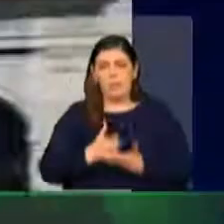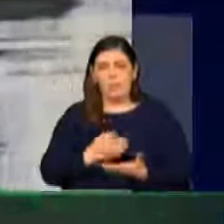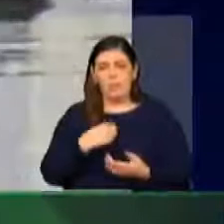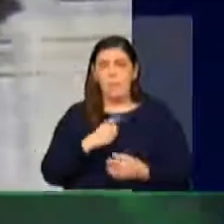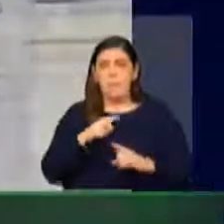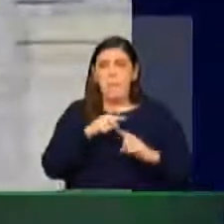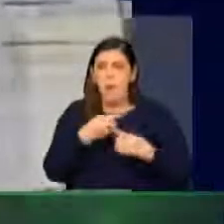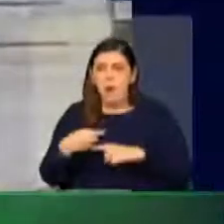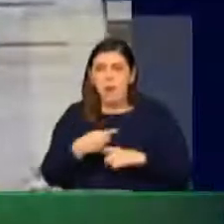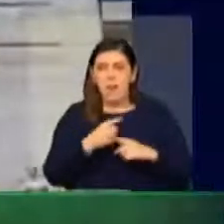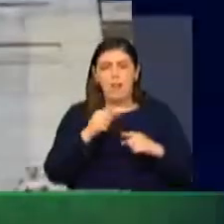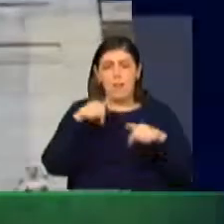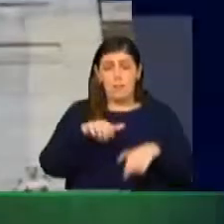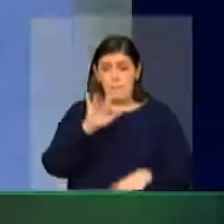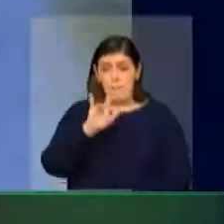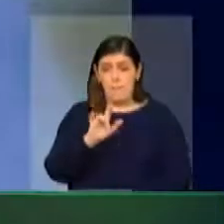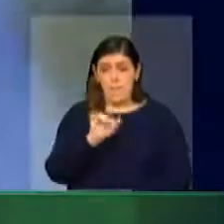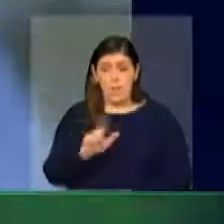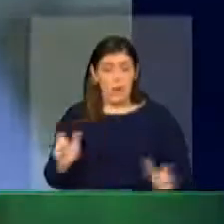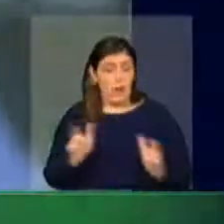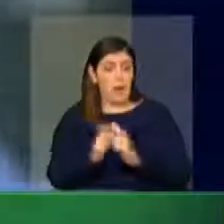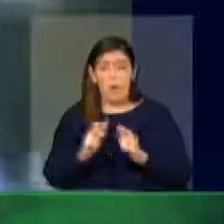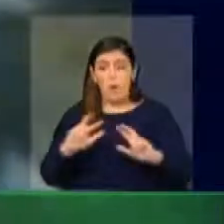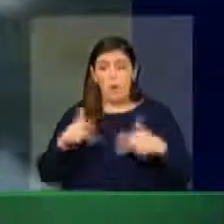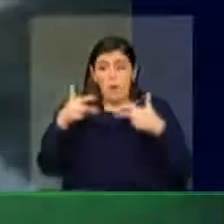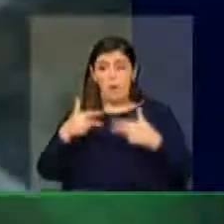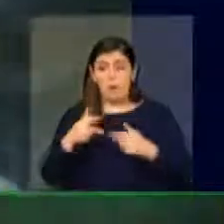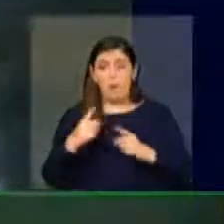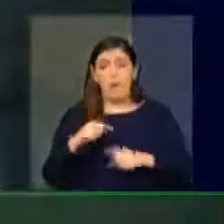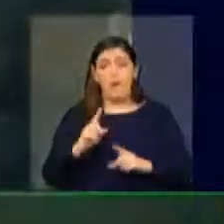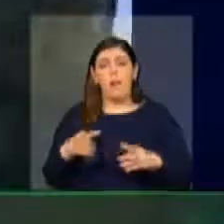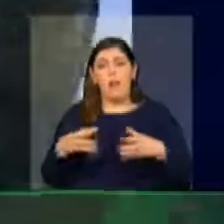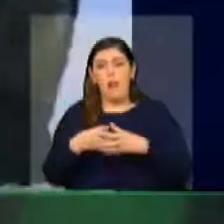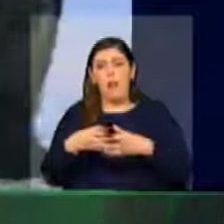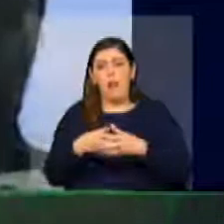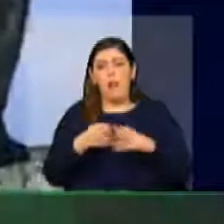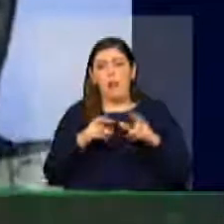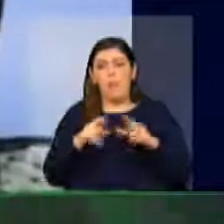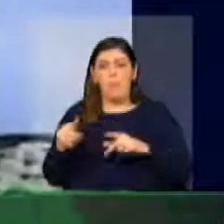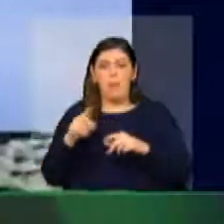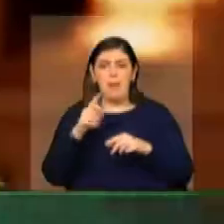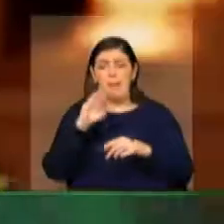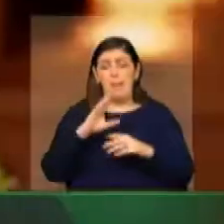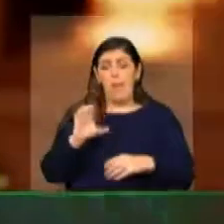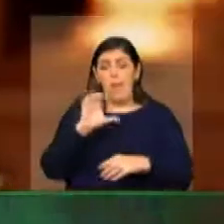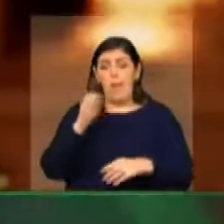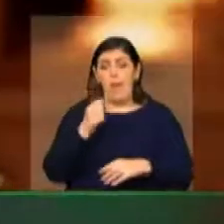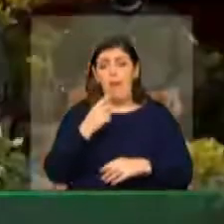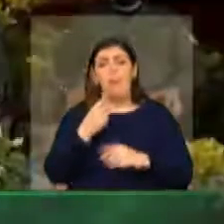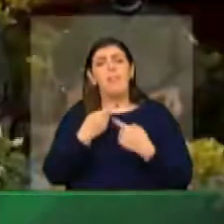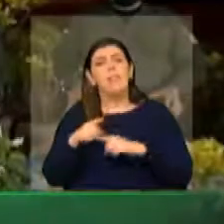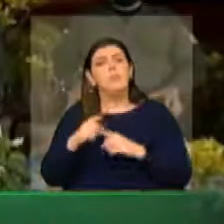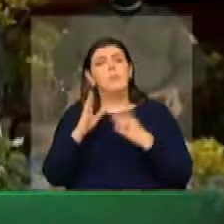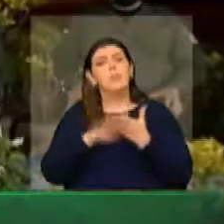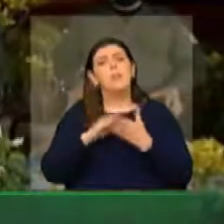La polémica tuvo lugar este miércoles durante una reunión virtual del Consejo Permanente de la OEA. Uno de los temas en discusión fue la situación